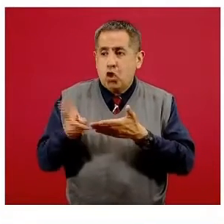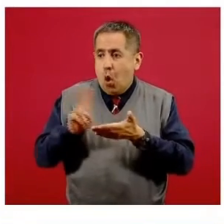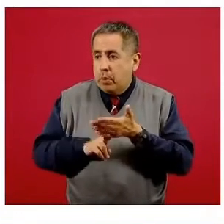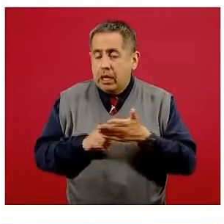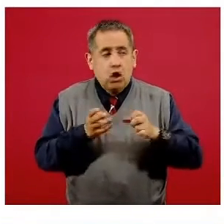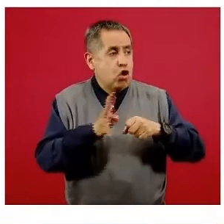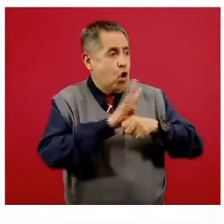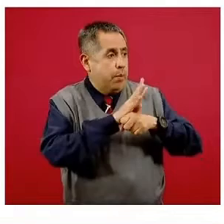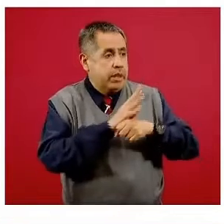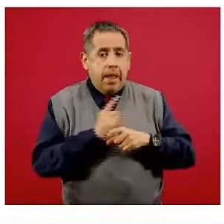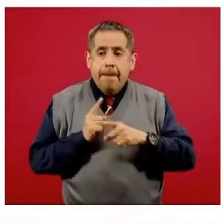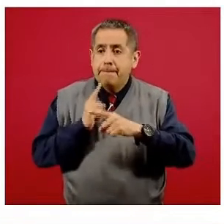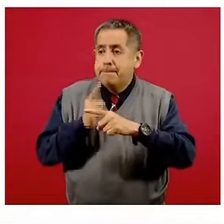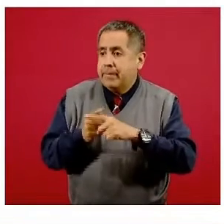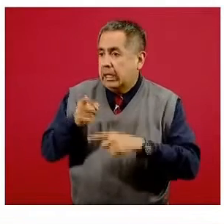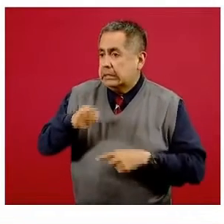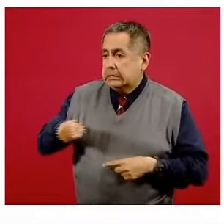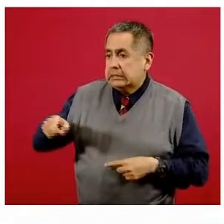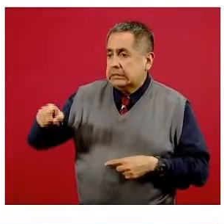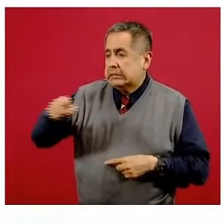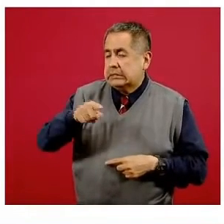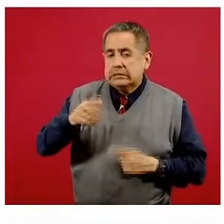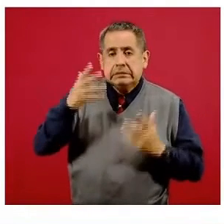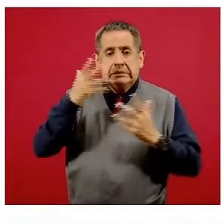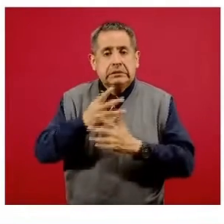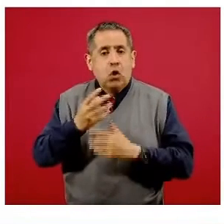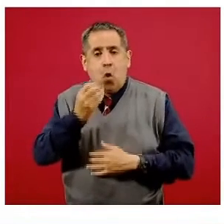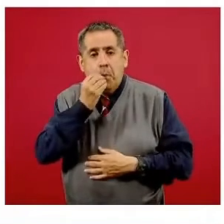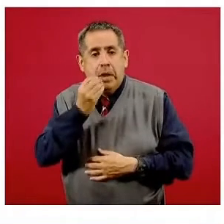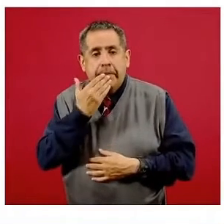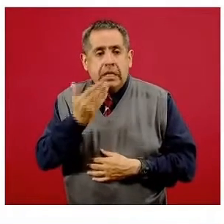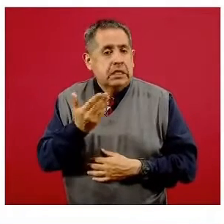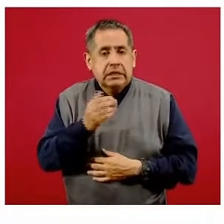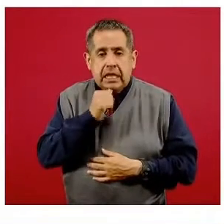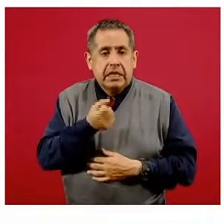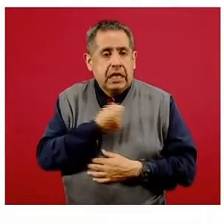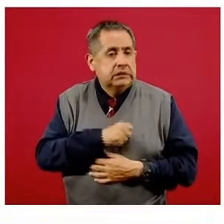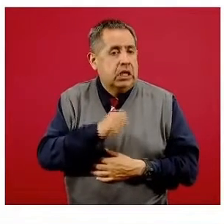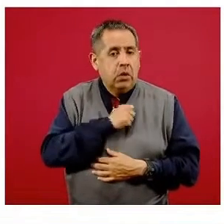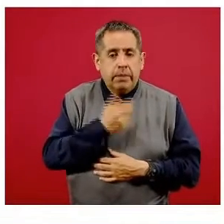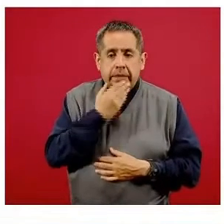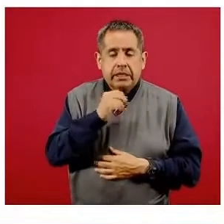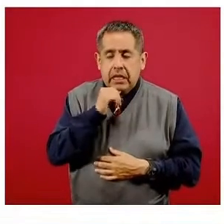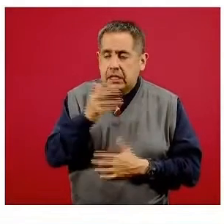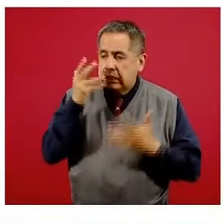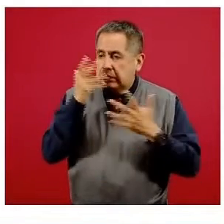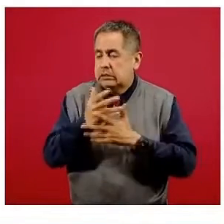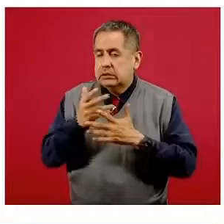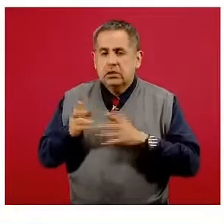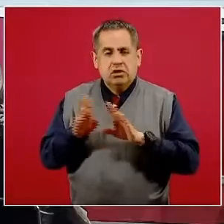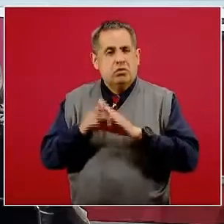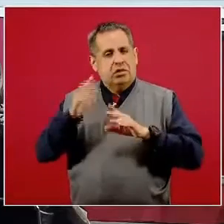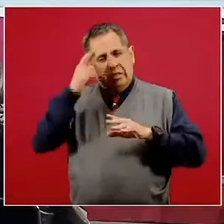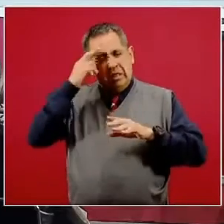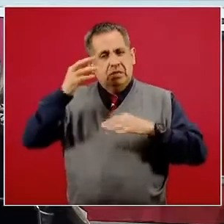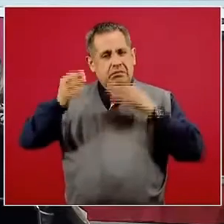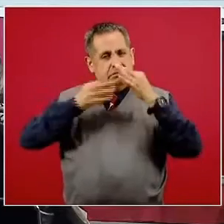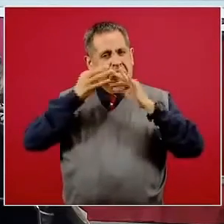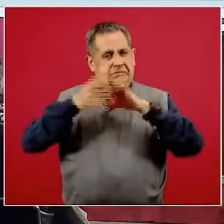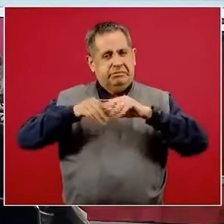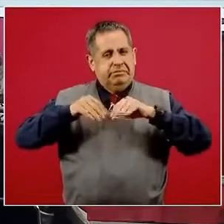COVID-19, el manejo que se ha tenido de esta epidemia, primero por esta Jornada